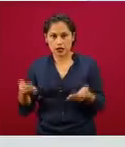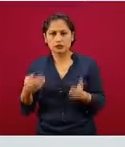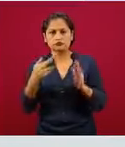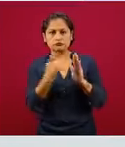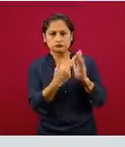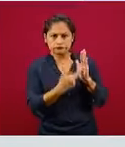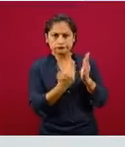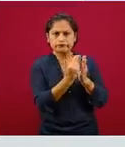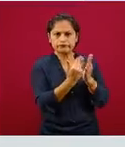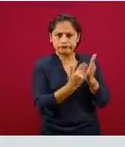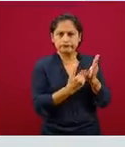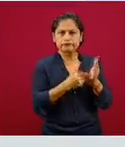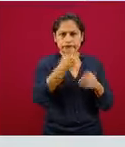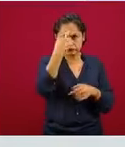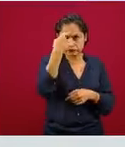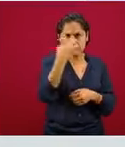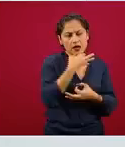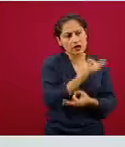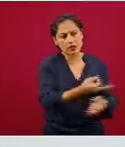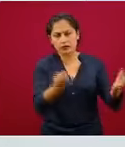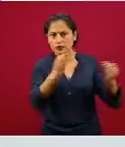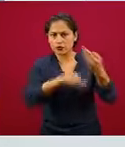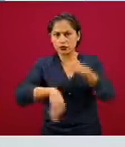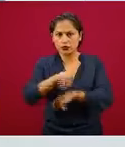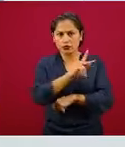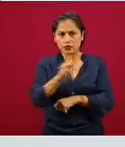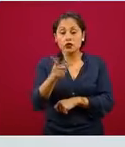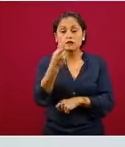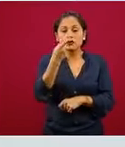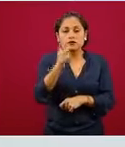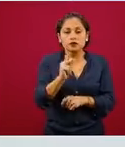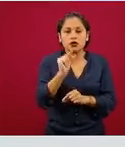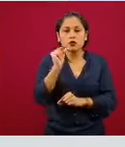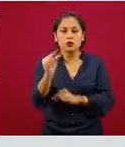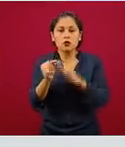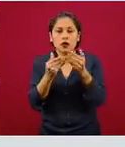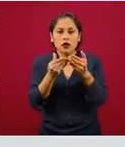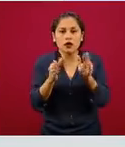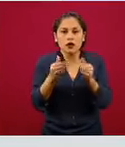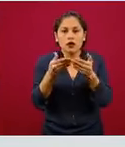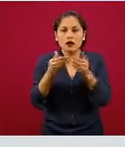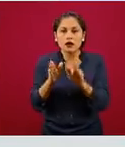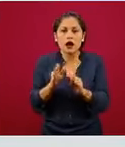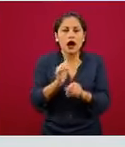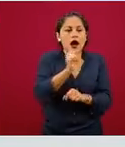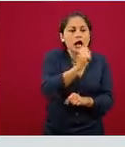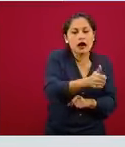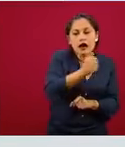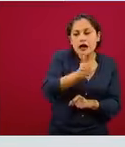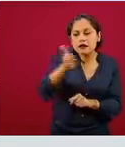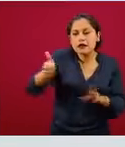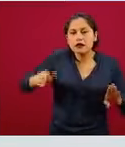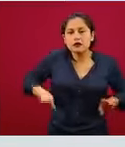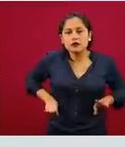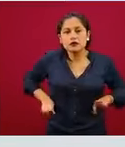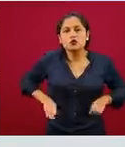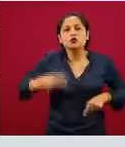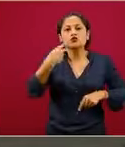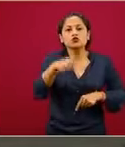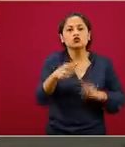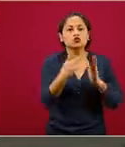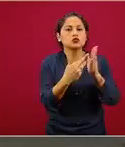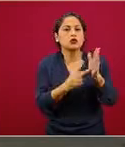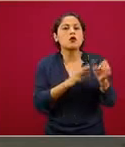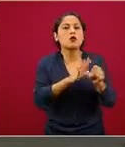han surgido inquietudes, nos vamos a hacer detalles de recomendaciones para este tipo de espacios muy peculiares.